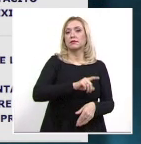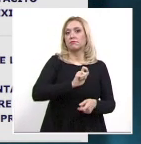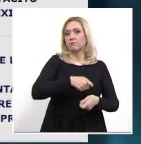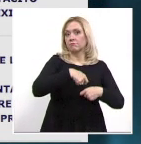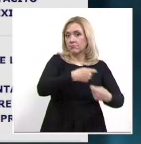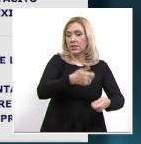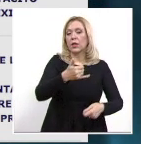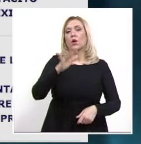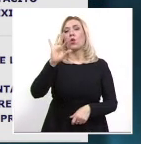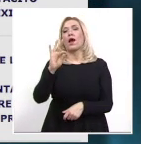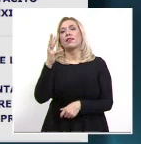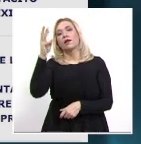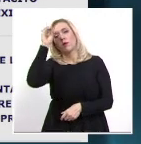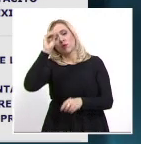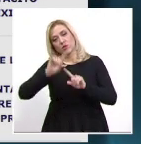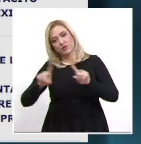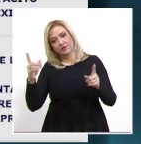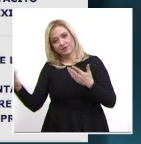tesis aisladas.